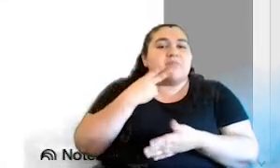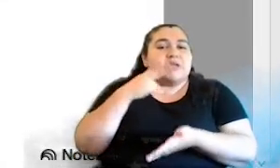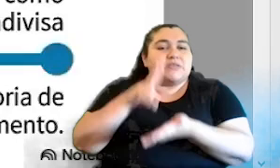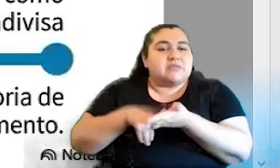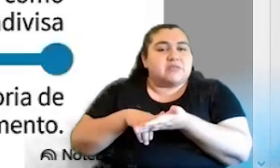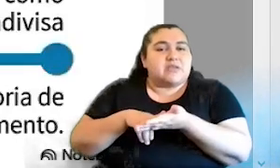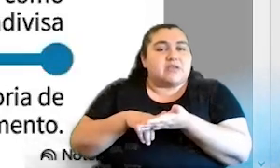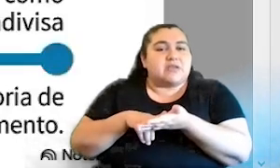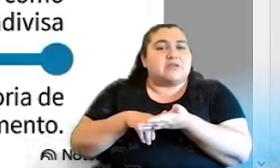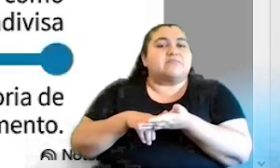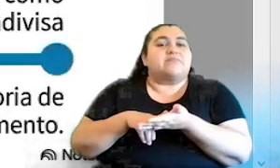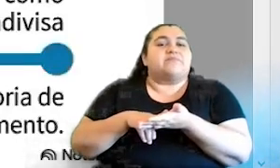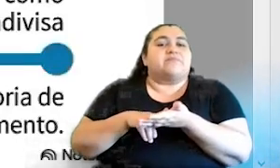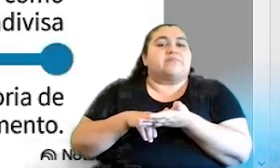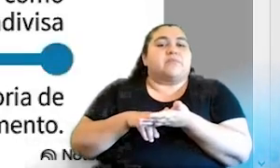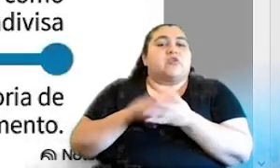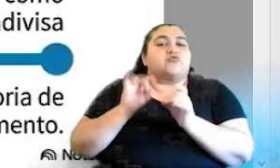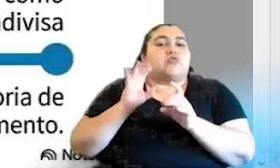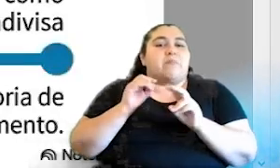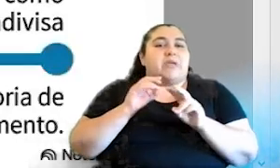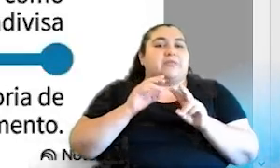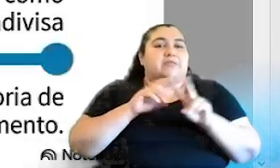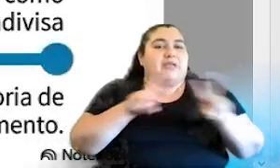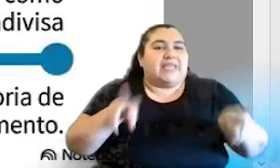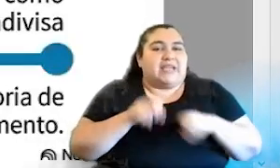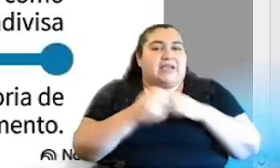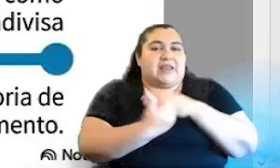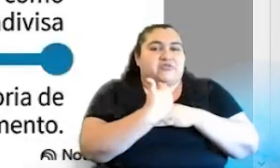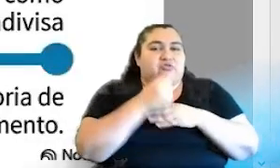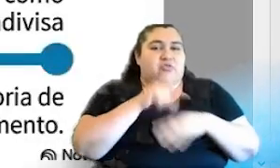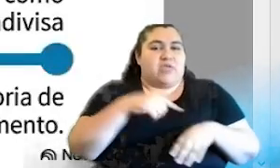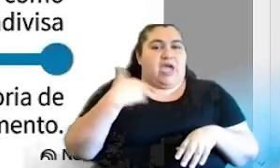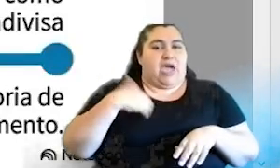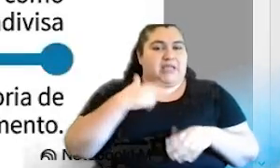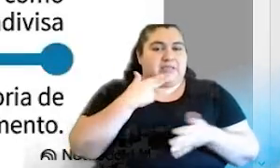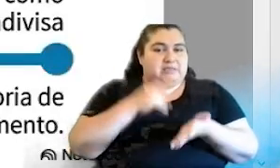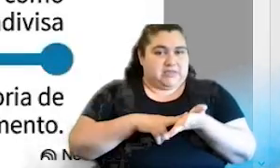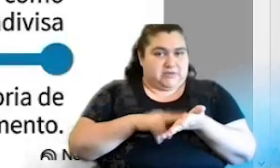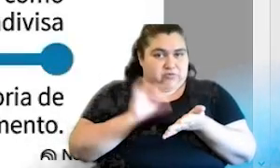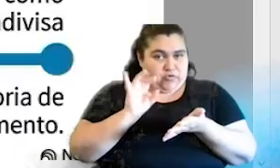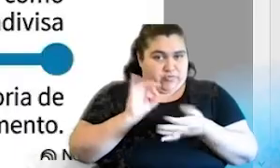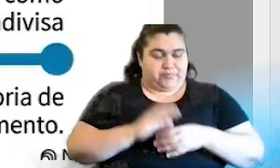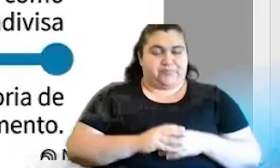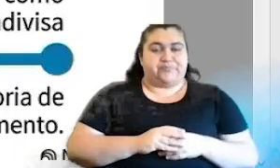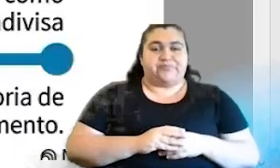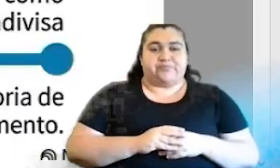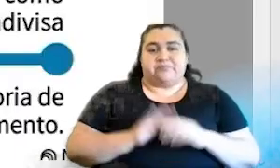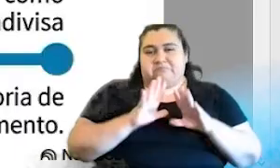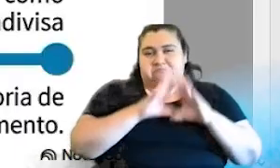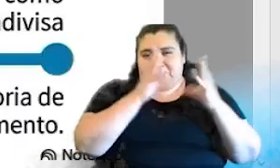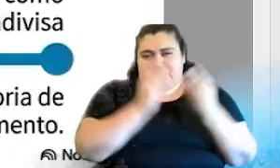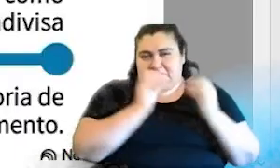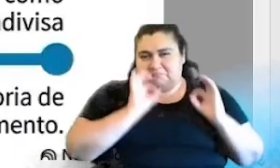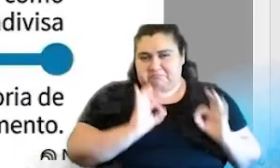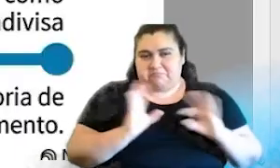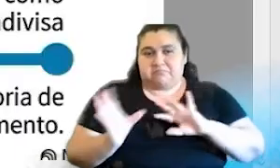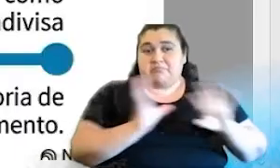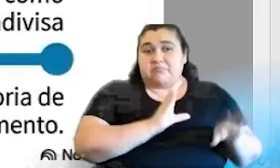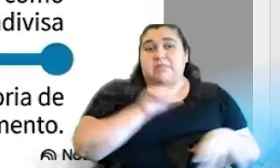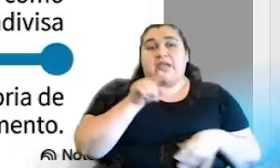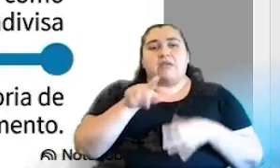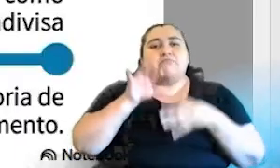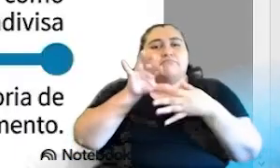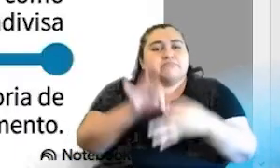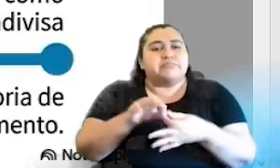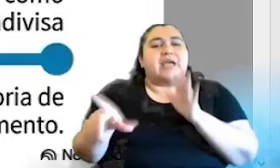por las ganancias de fuente argentina. Entonces, hecha esta primera apreciación, hay que definir, conforme a la ley